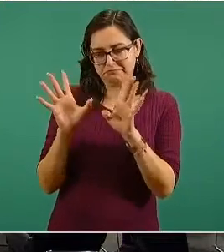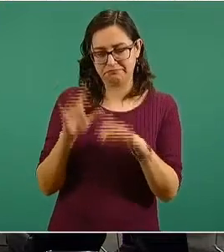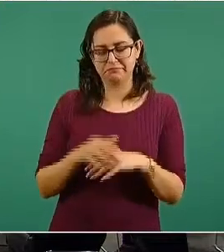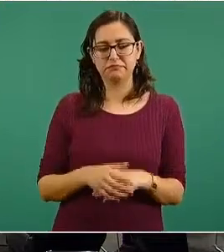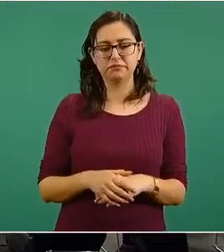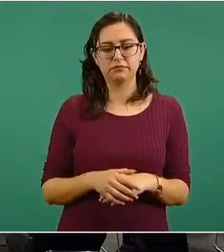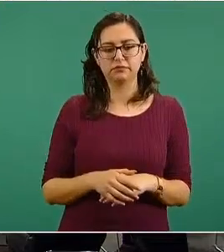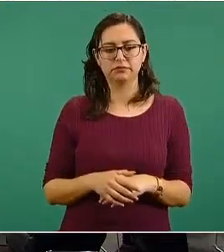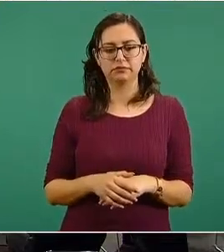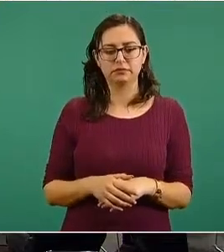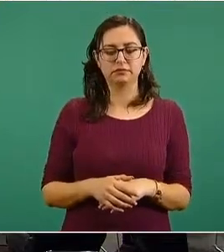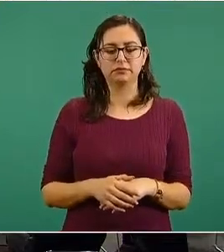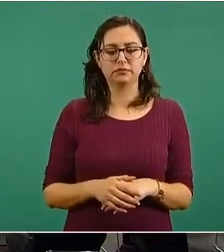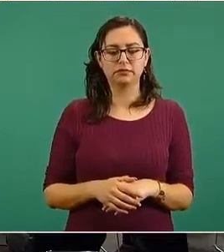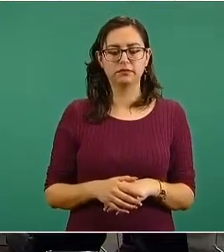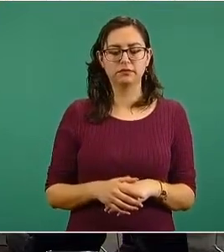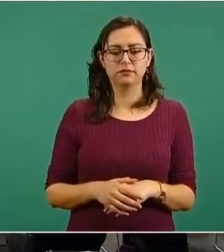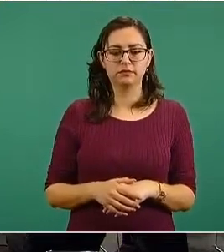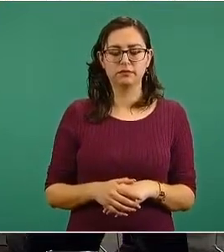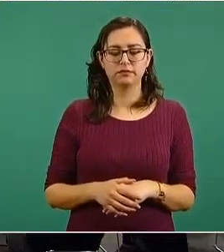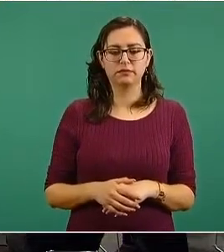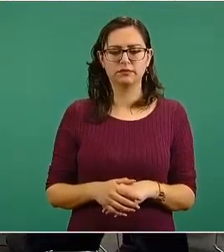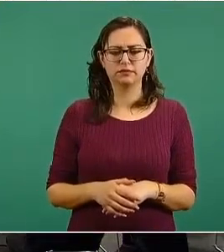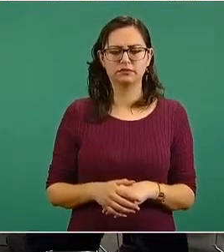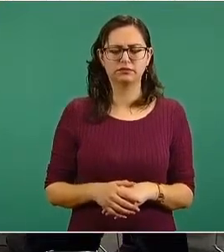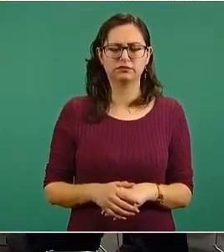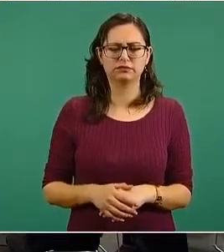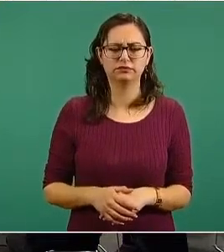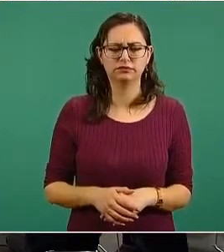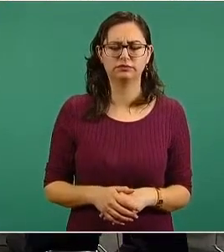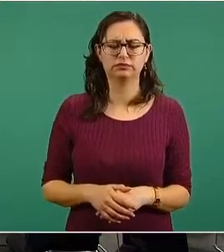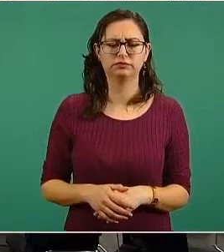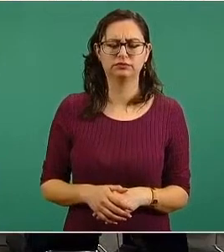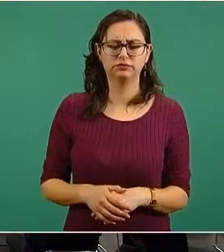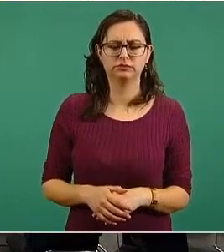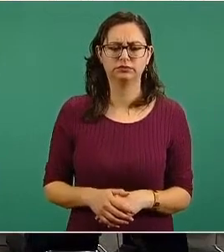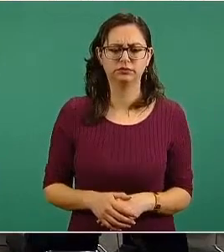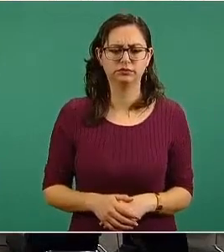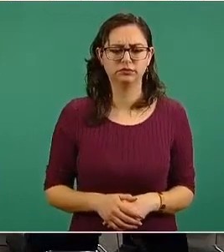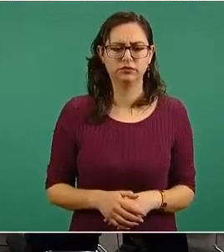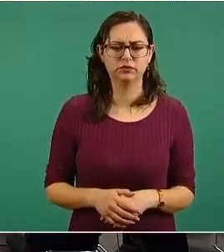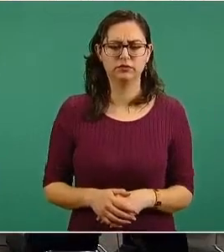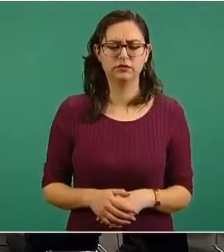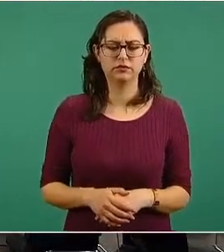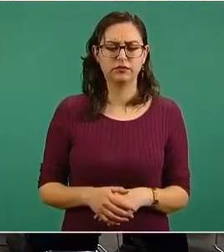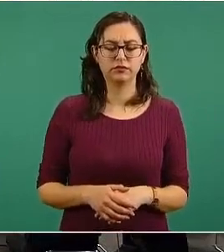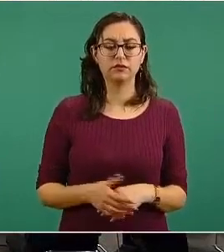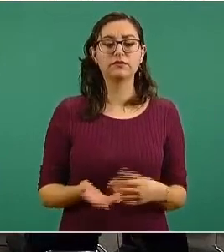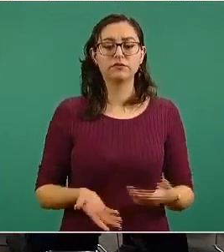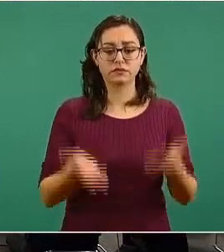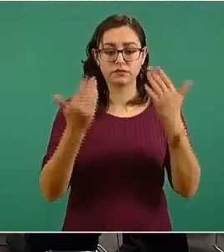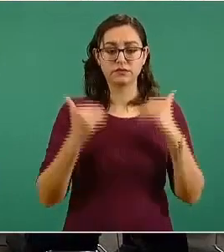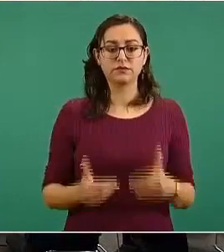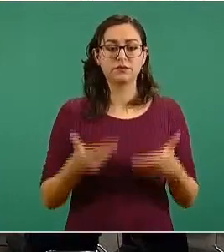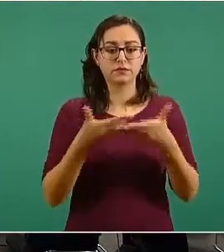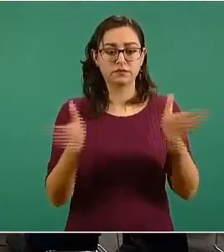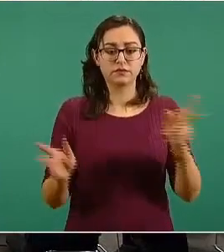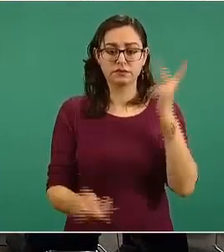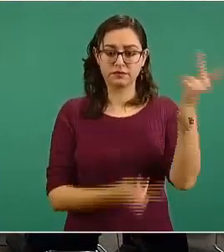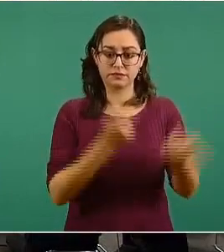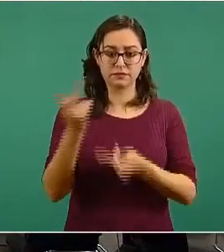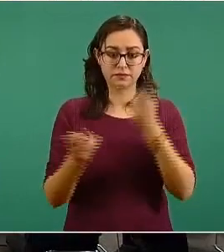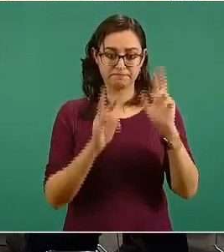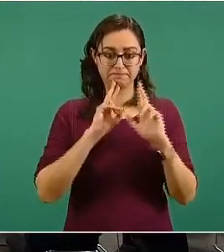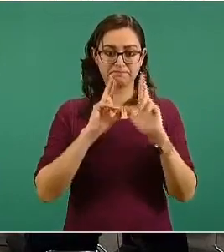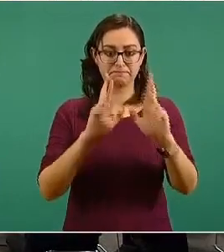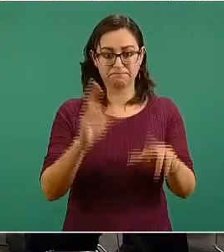importancia. Muy bien, pues vamos a pasar a la sección 2, la sección de preguntas y comentarios,